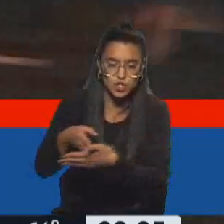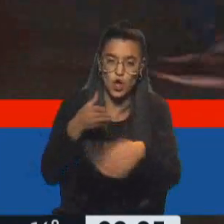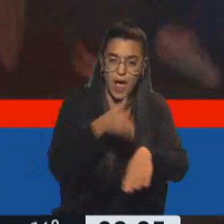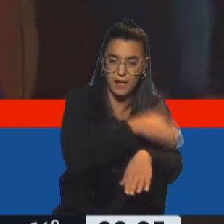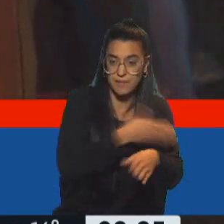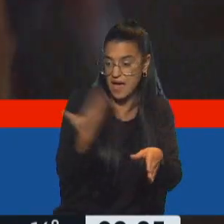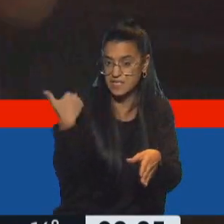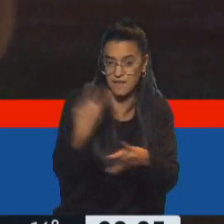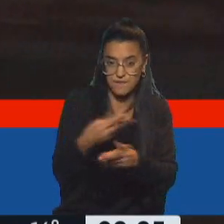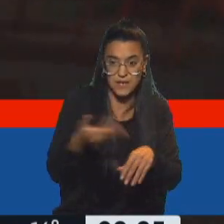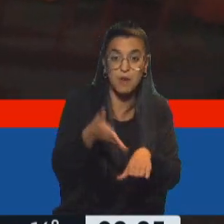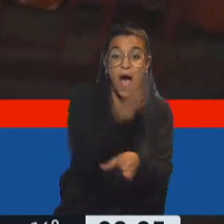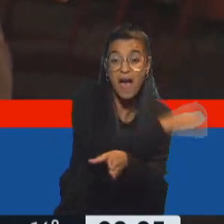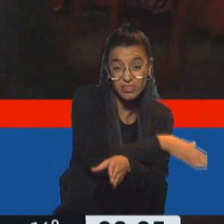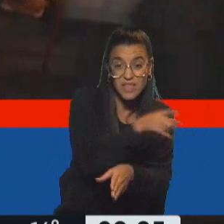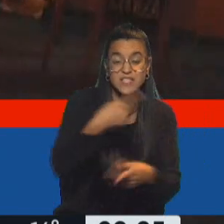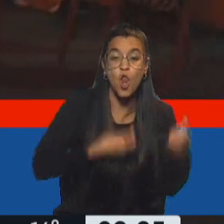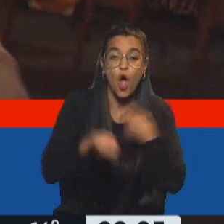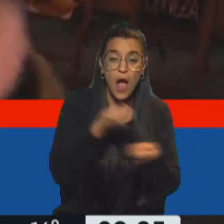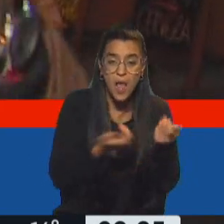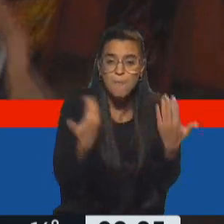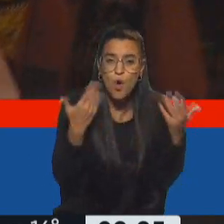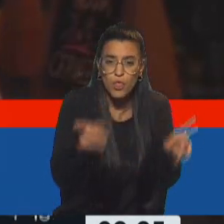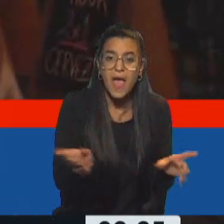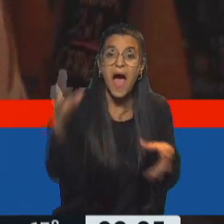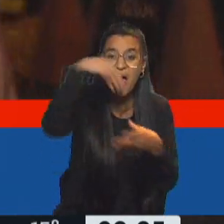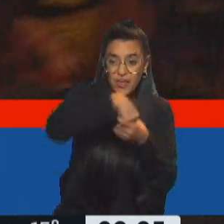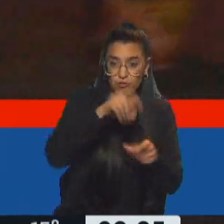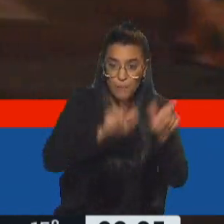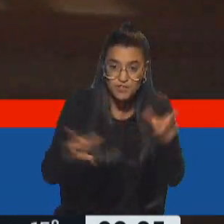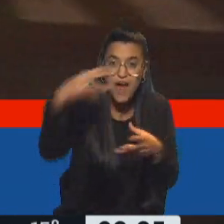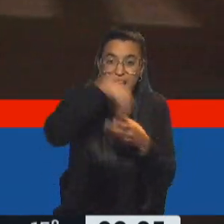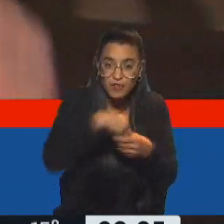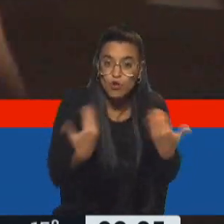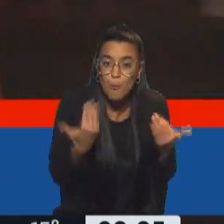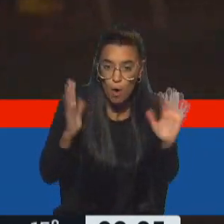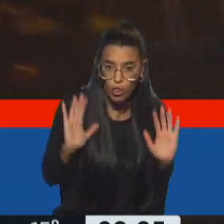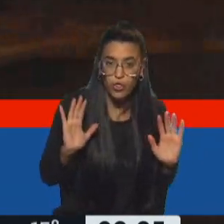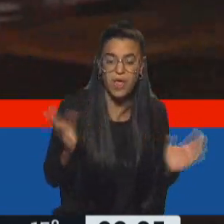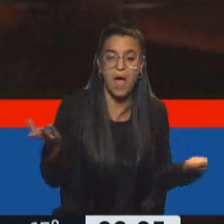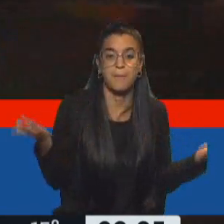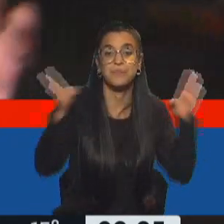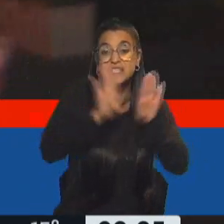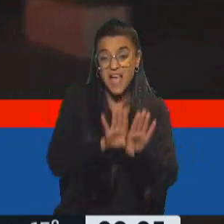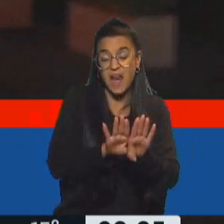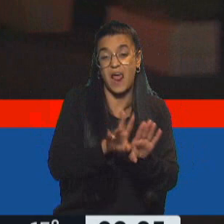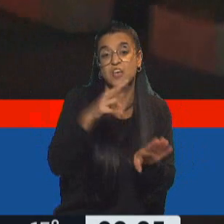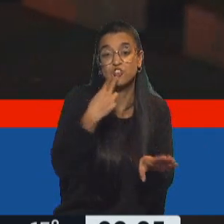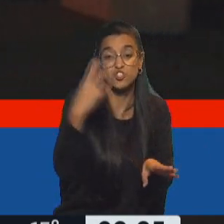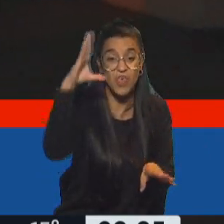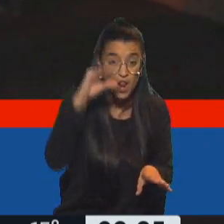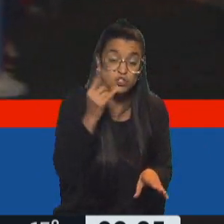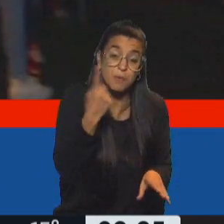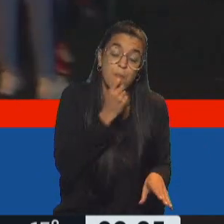que terminaron ayer, los locales podían tener gente en el interior de los mismos cerraban a las 23, sí. Pero